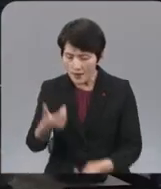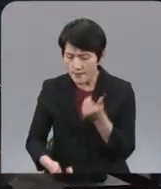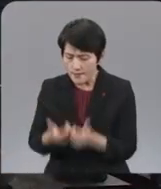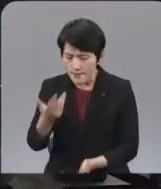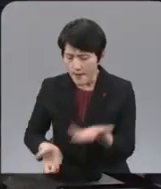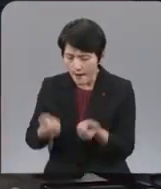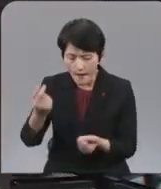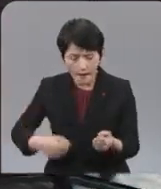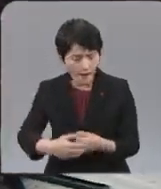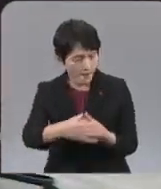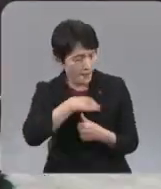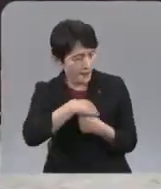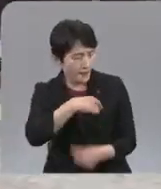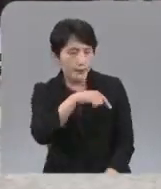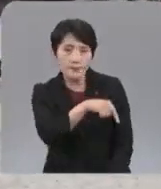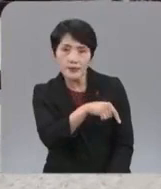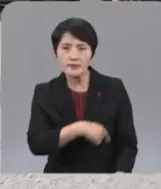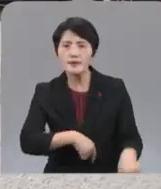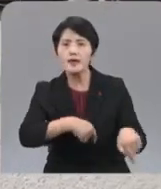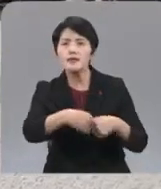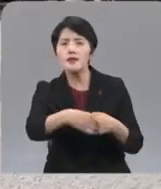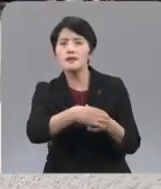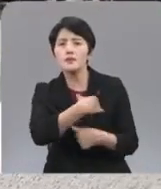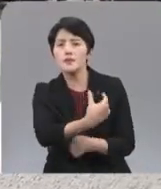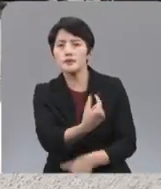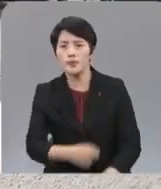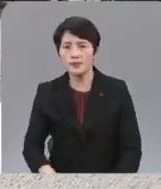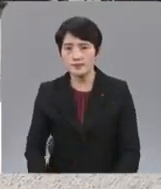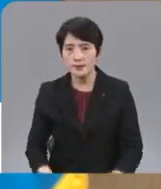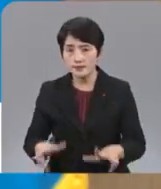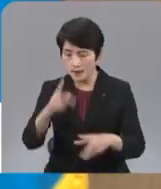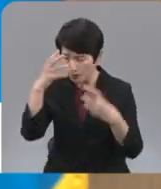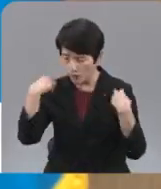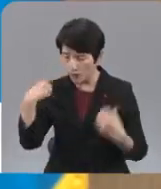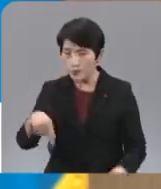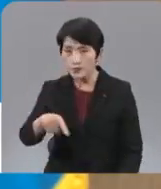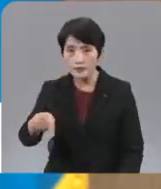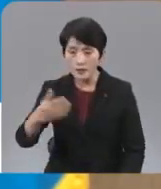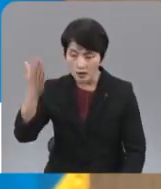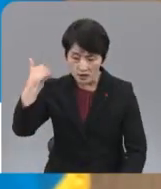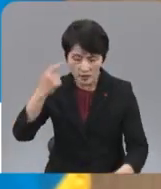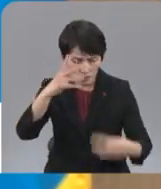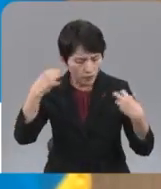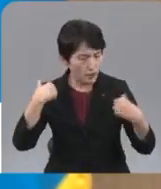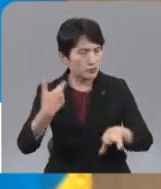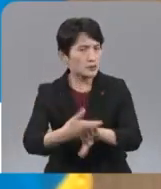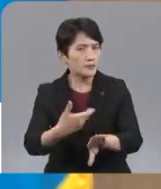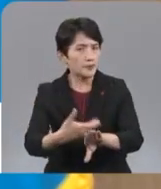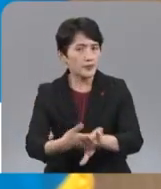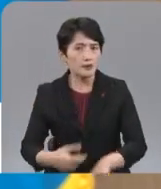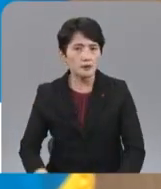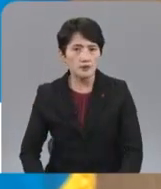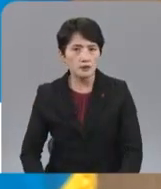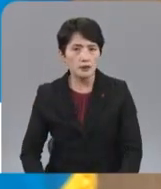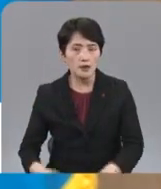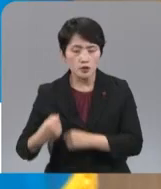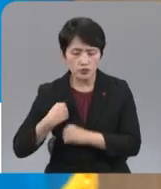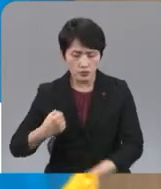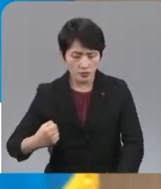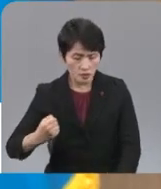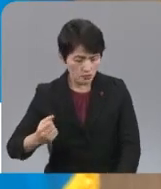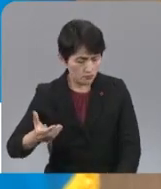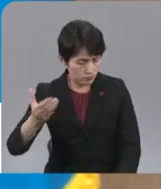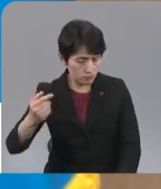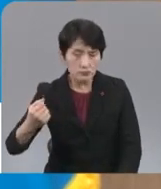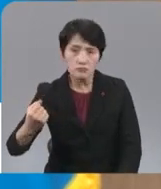múltiple a las provocaciones de pionyang enfatizando que la táctica de la falsa paz Ya no servirá de engaño durante la reunión de gabinete